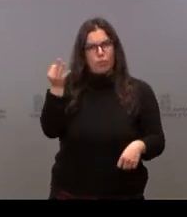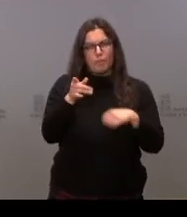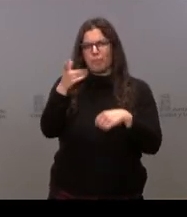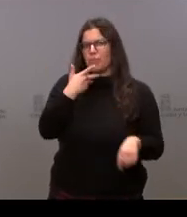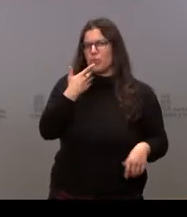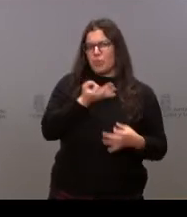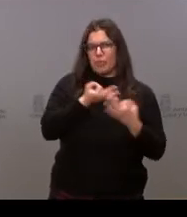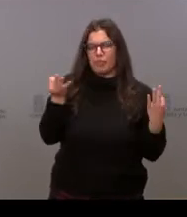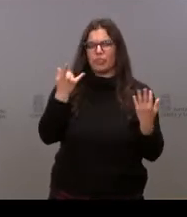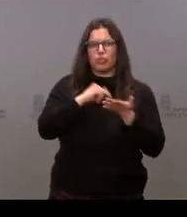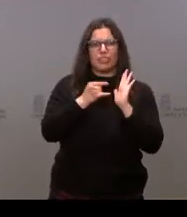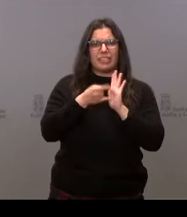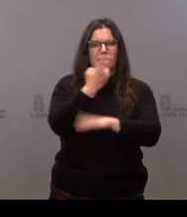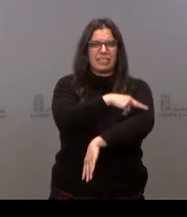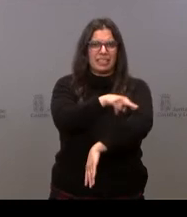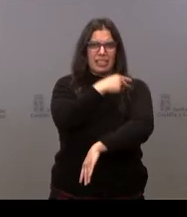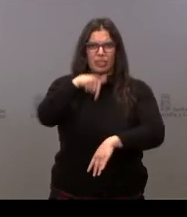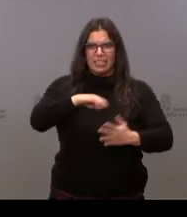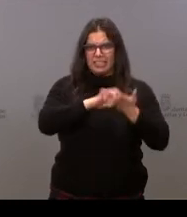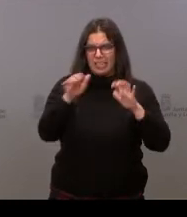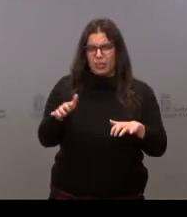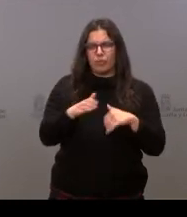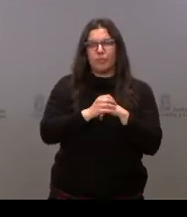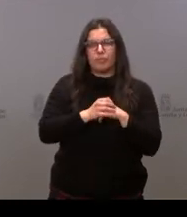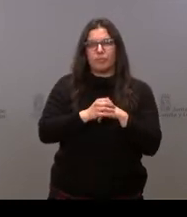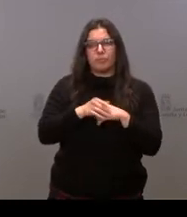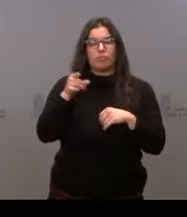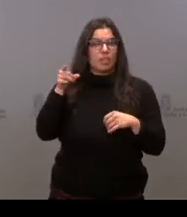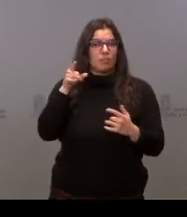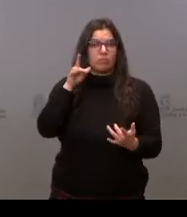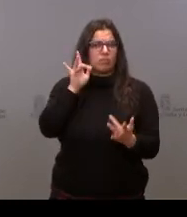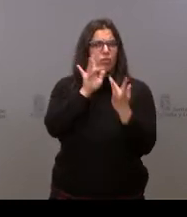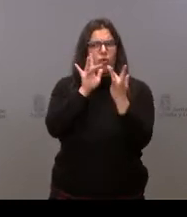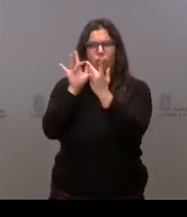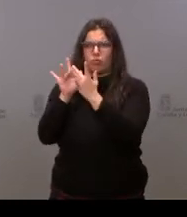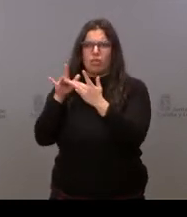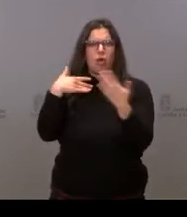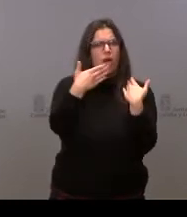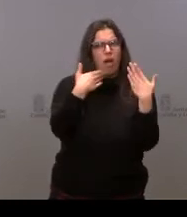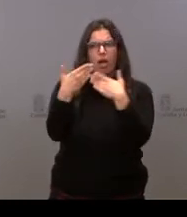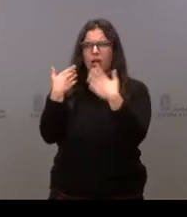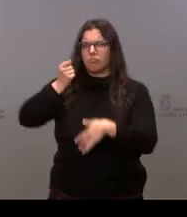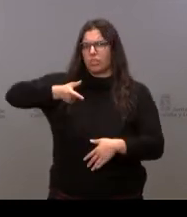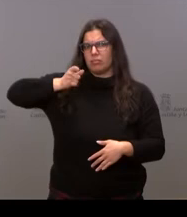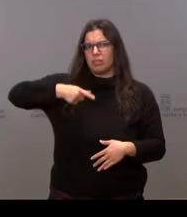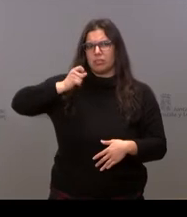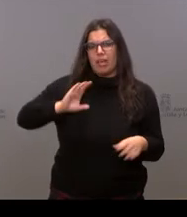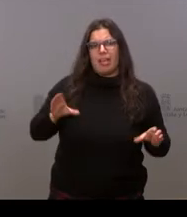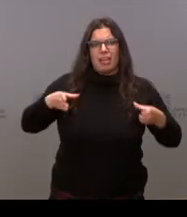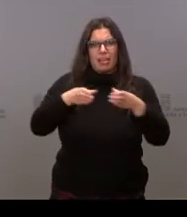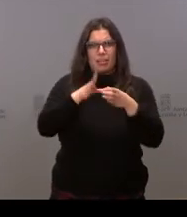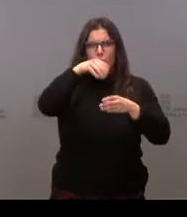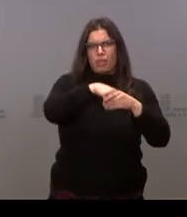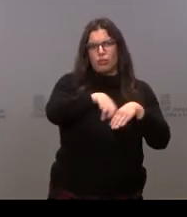el sistema sanitario de castilla y león' y ha mantenido contacto fluido con todo el equipo de la